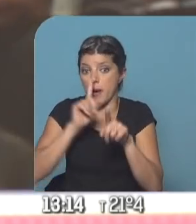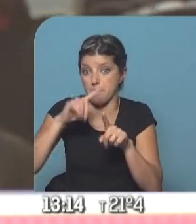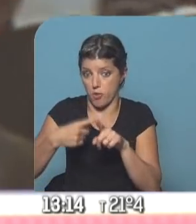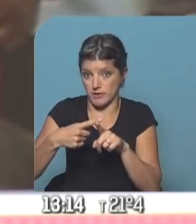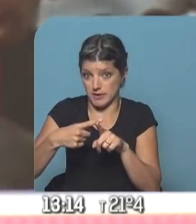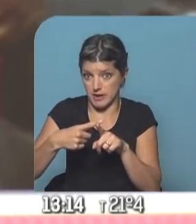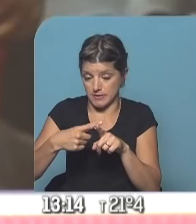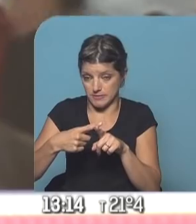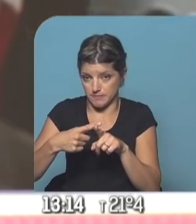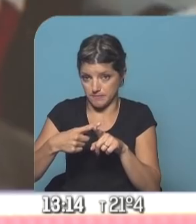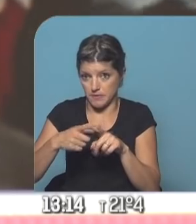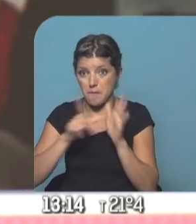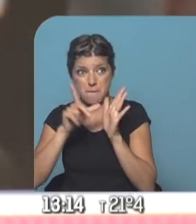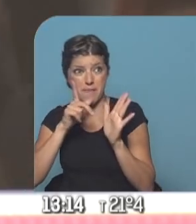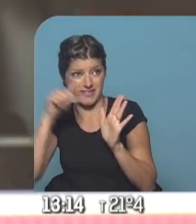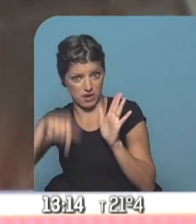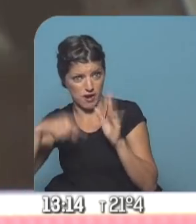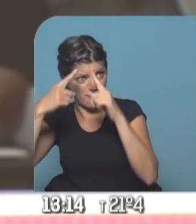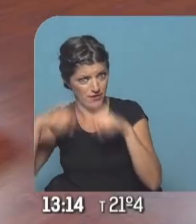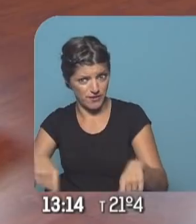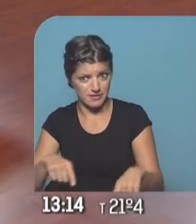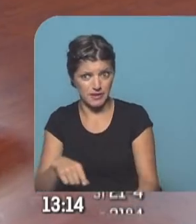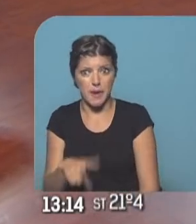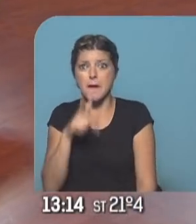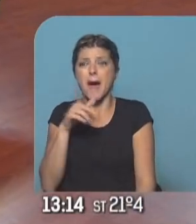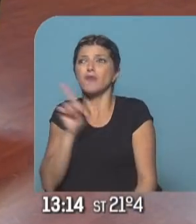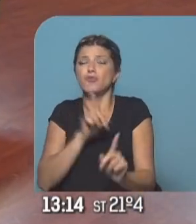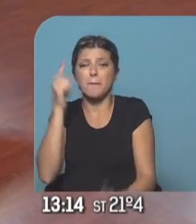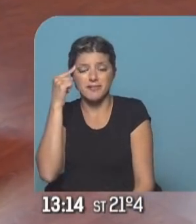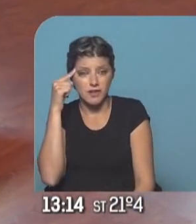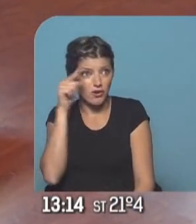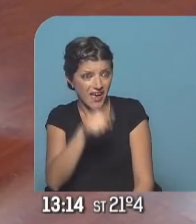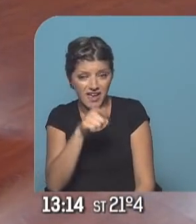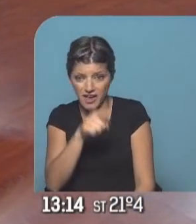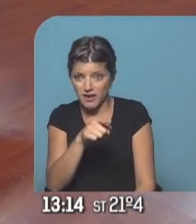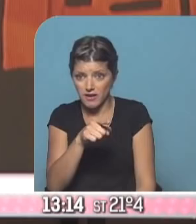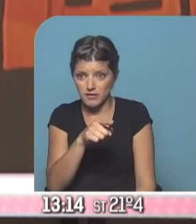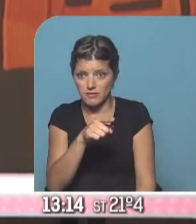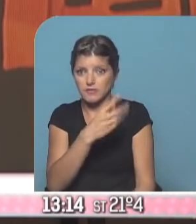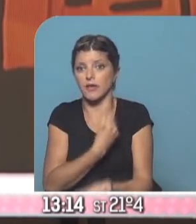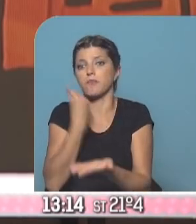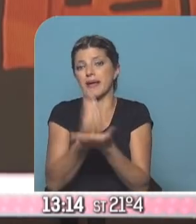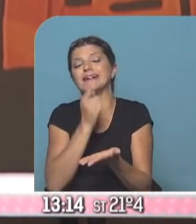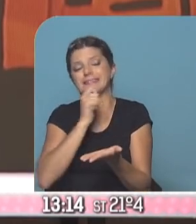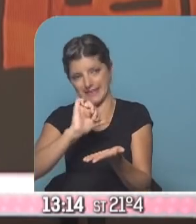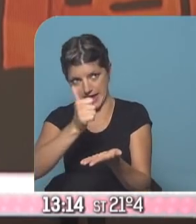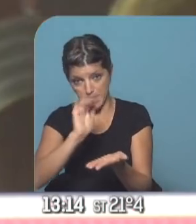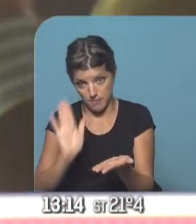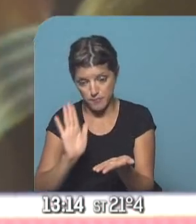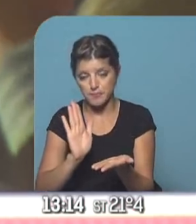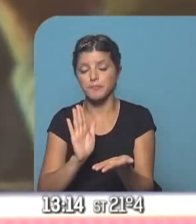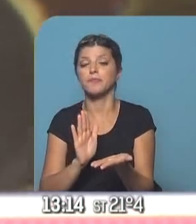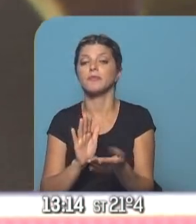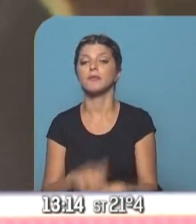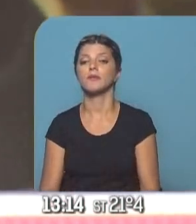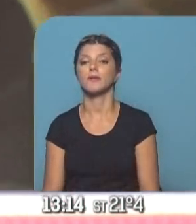políticas. Parecía que esta vez no iba a suceder así, Raúl. Parecía que esta vez Piñera podía asumir, si es que gana finalmente, y